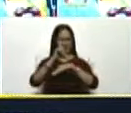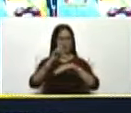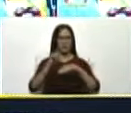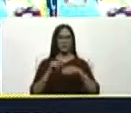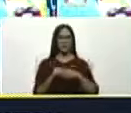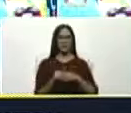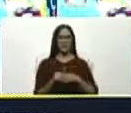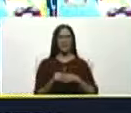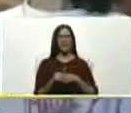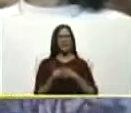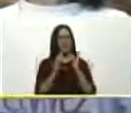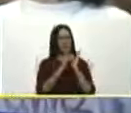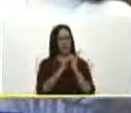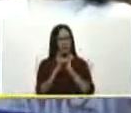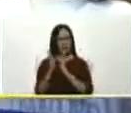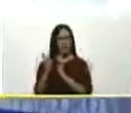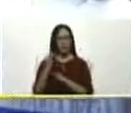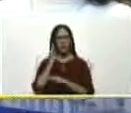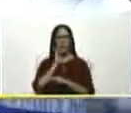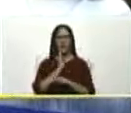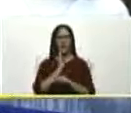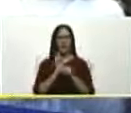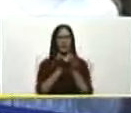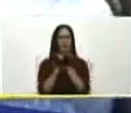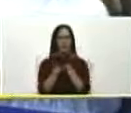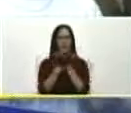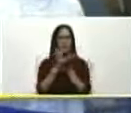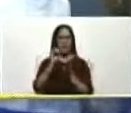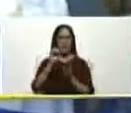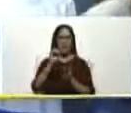de la Organización Bolivariana de Estudiantes, la OBE,